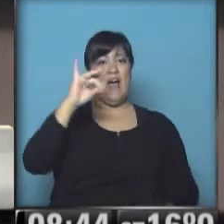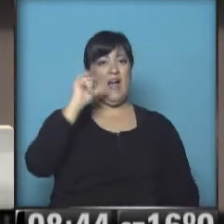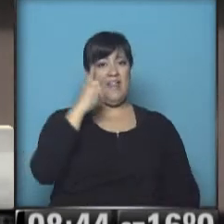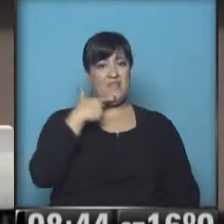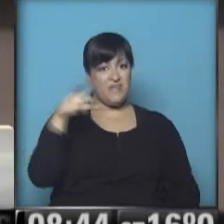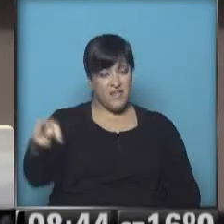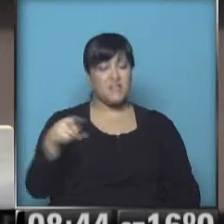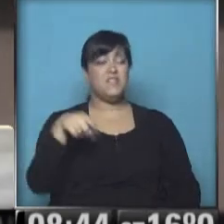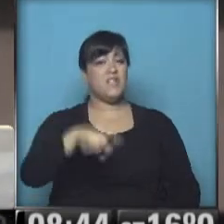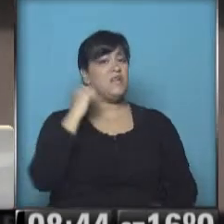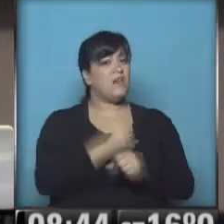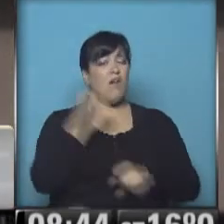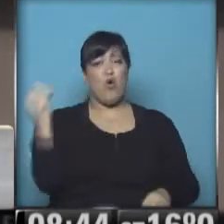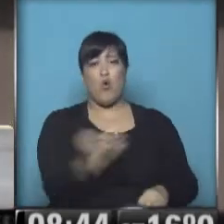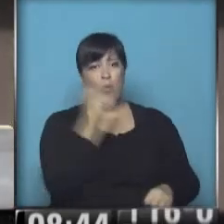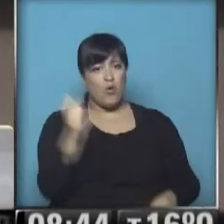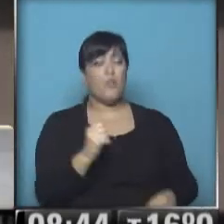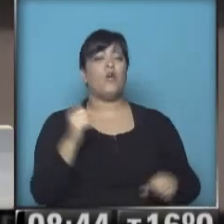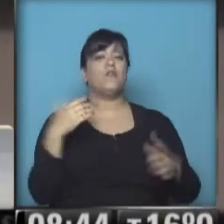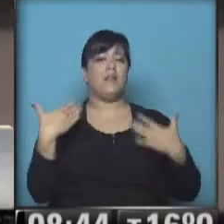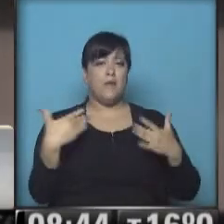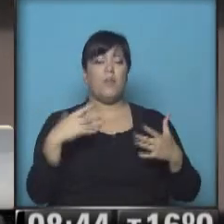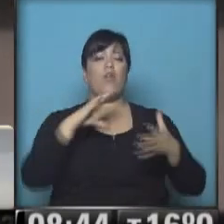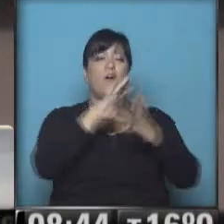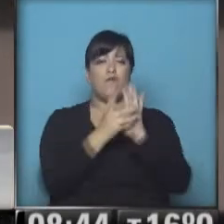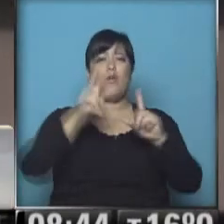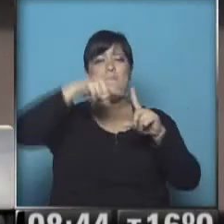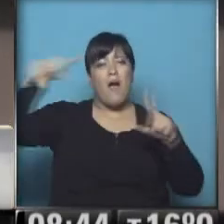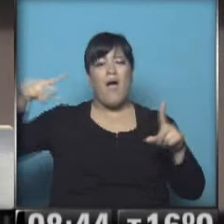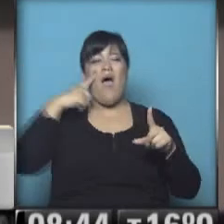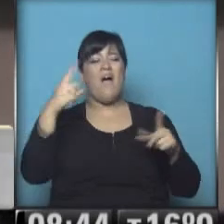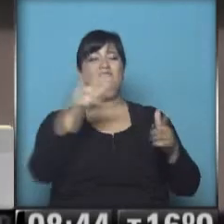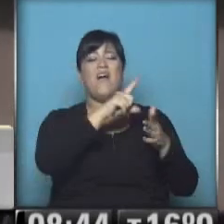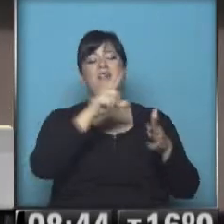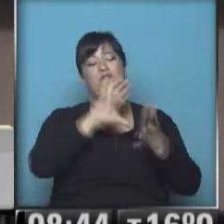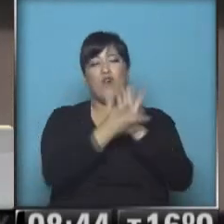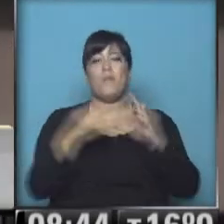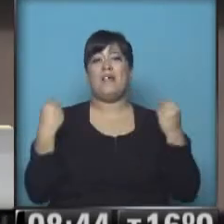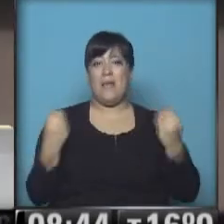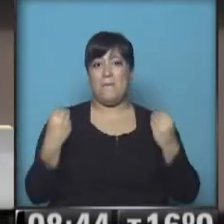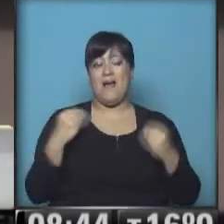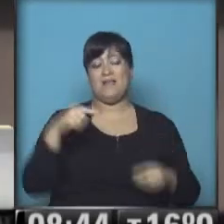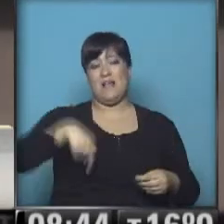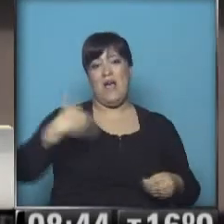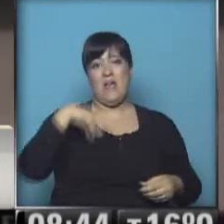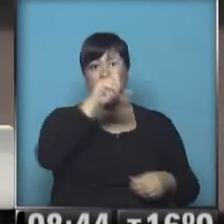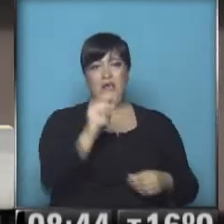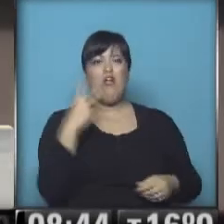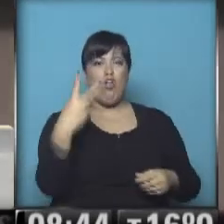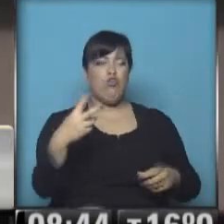trabajo muy importante el poder trazar a través de indicadores un mapa de situación en la región y dos temas clave